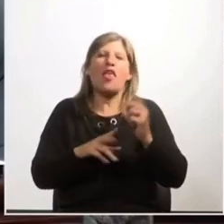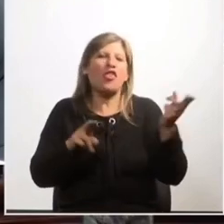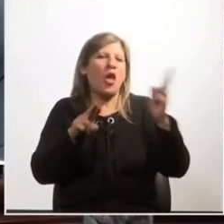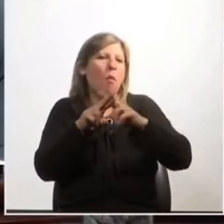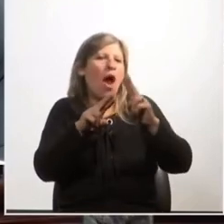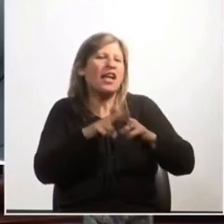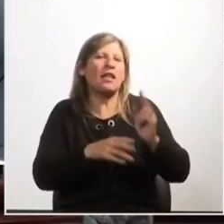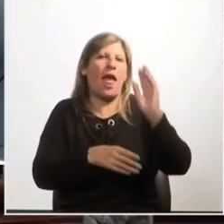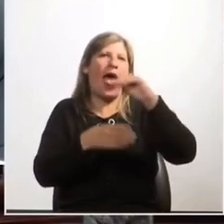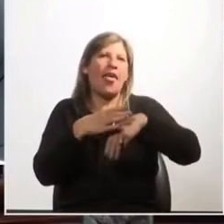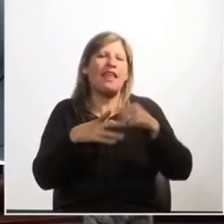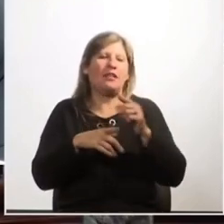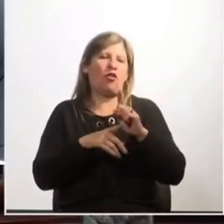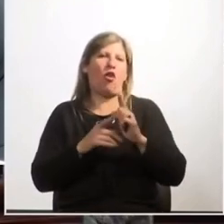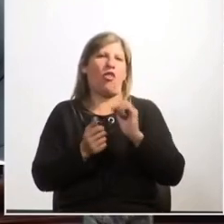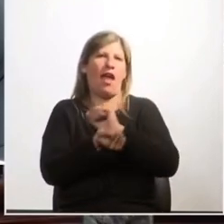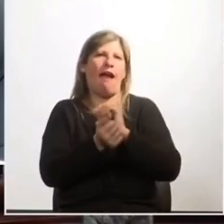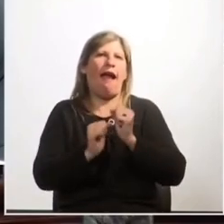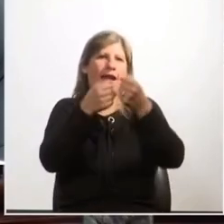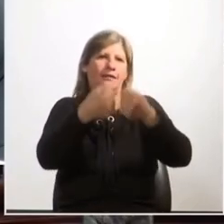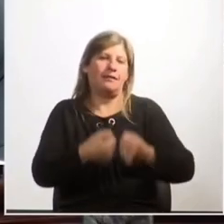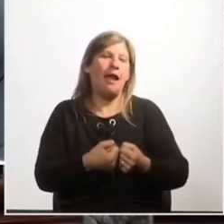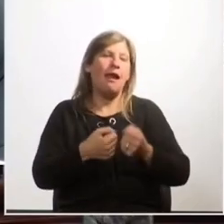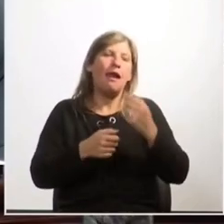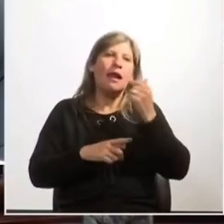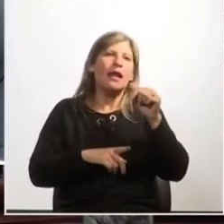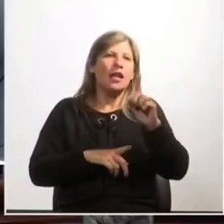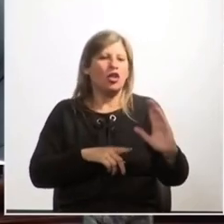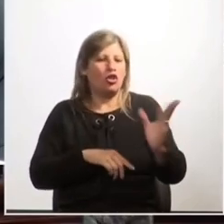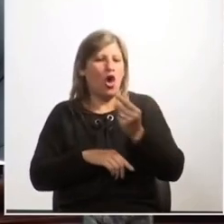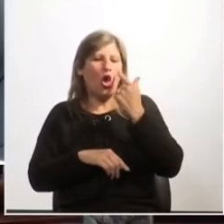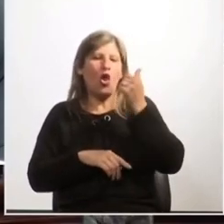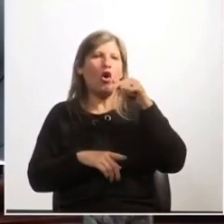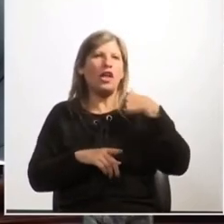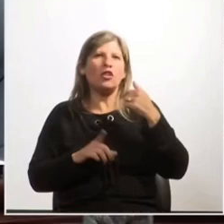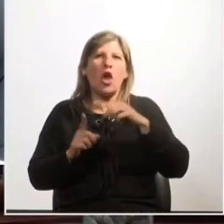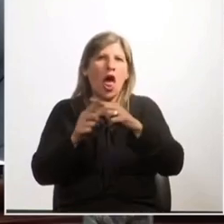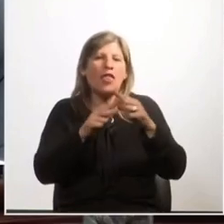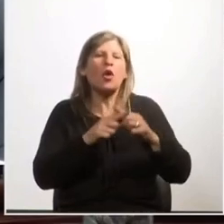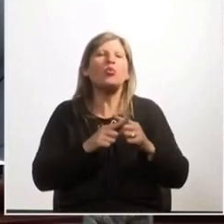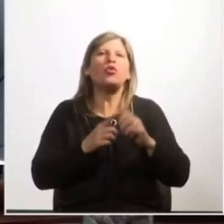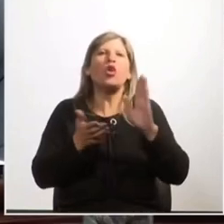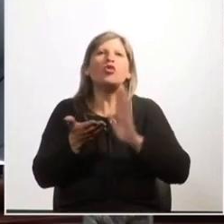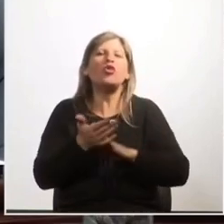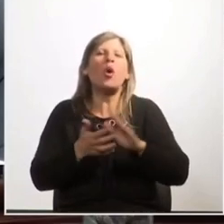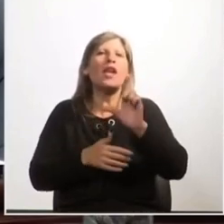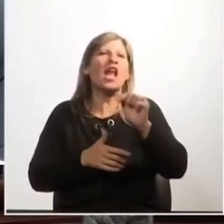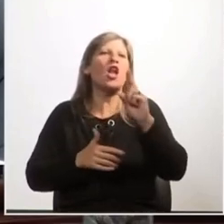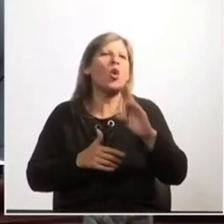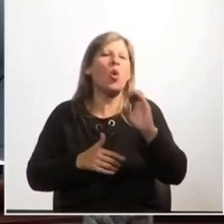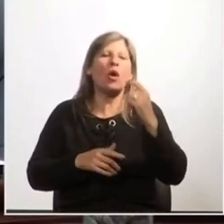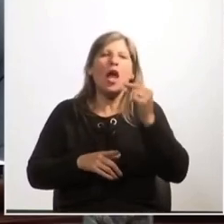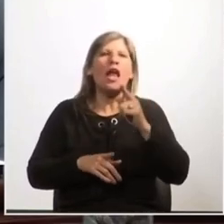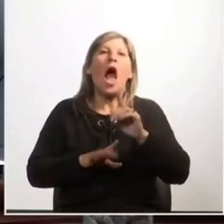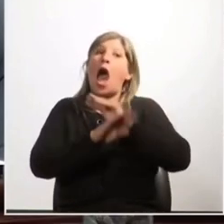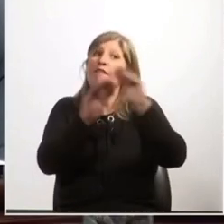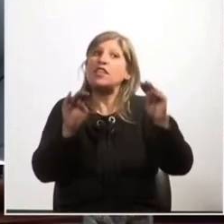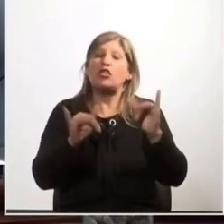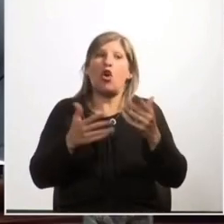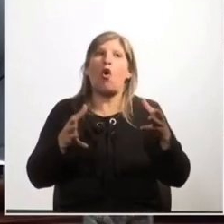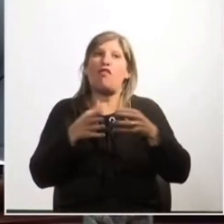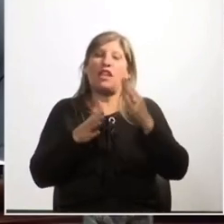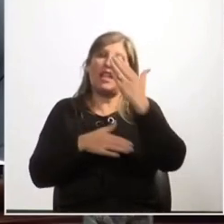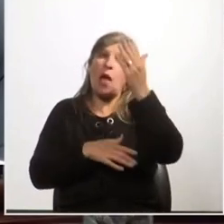de las cárceles. Todo esto fue advertido en ocasión de la discusión de la LUC. Lo advirtió el Frente Amplio, pero también lo